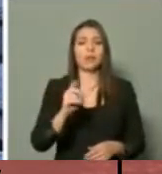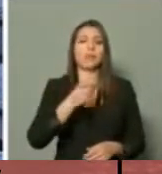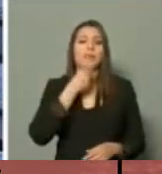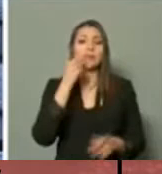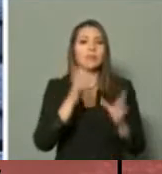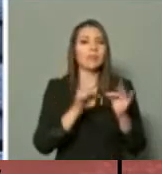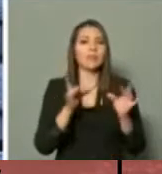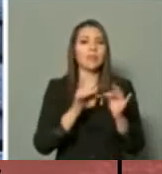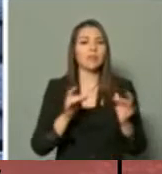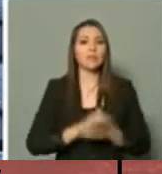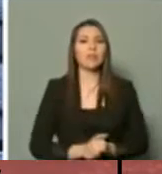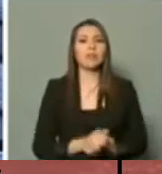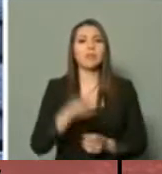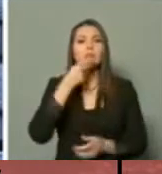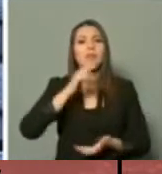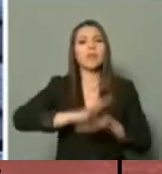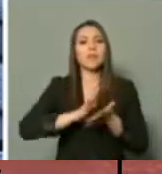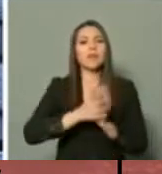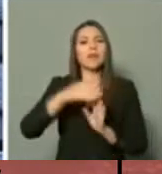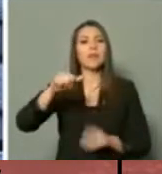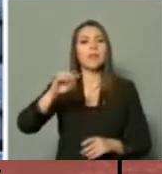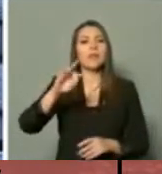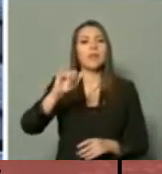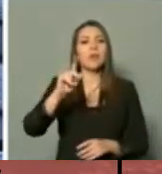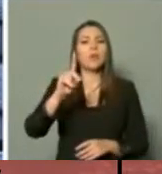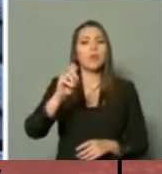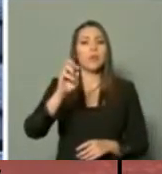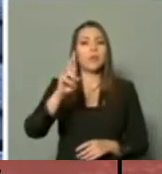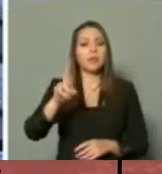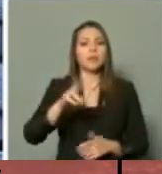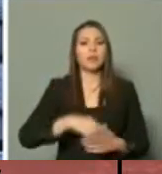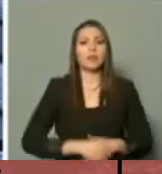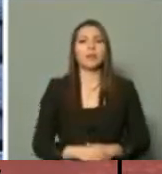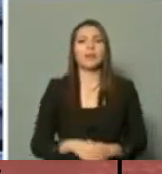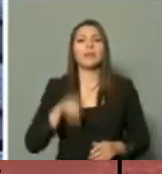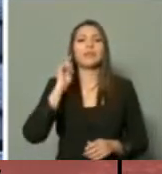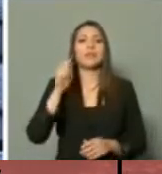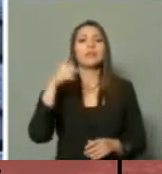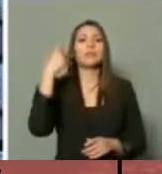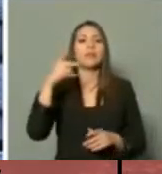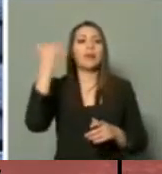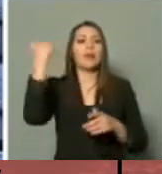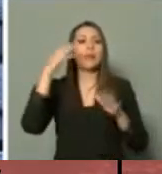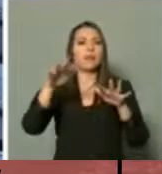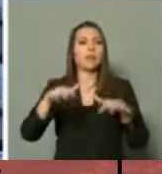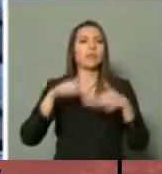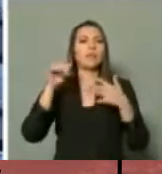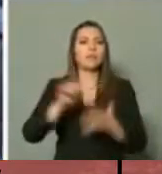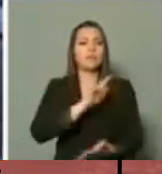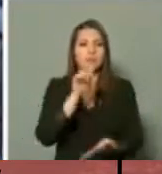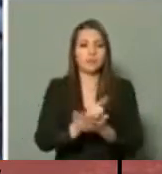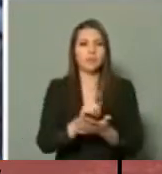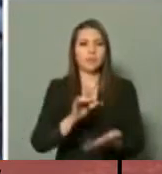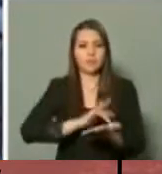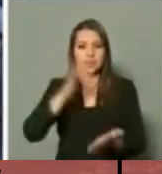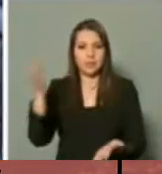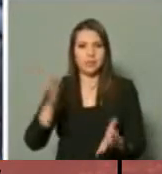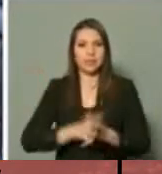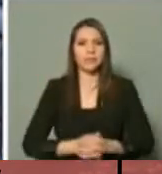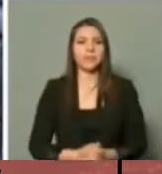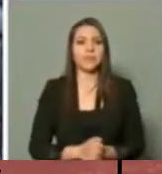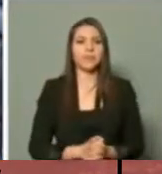digo, la mafia del poder estaba tomando la Asamblea Legislativa. Muchísimas gracias. Candidato, le